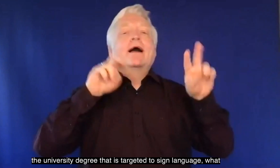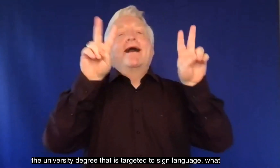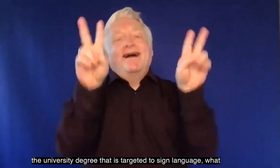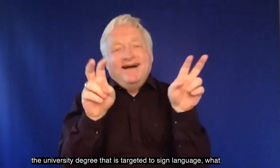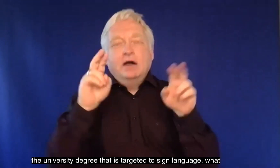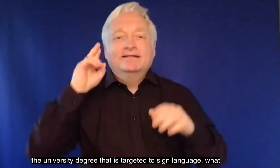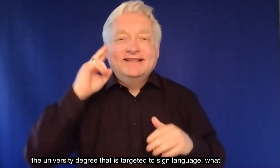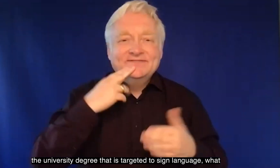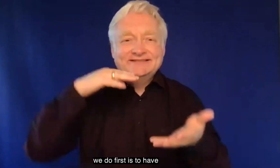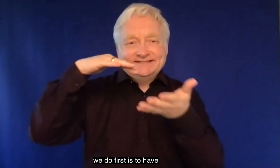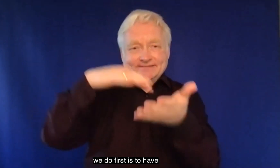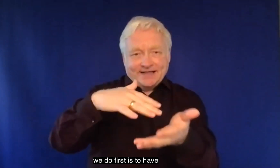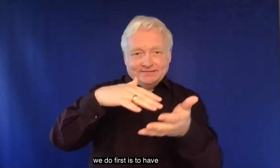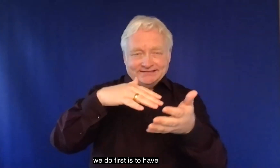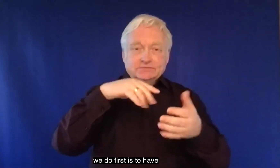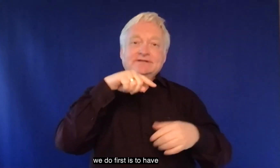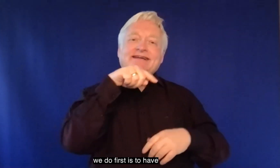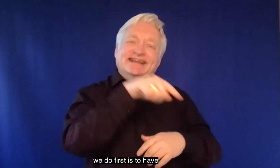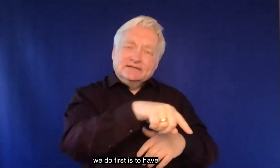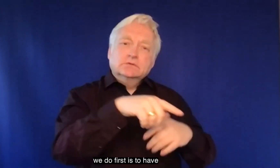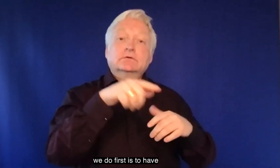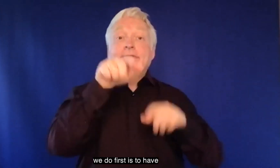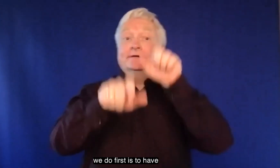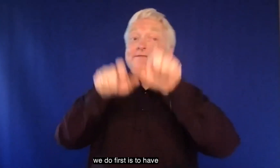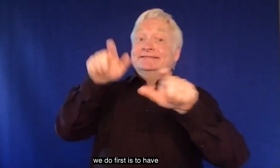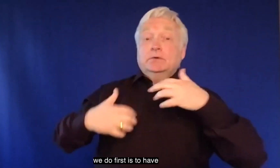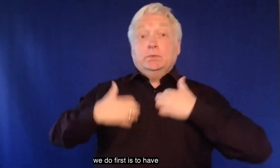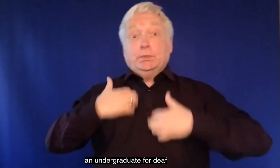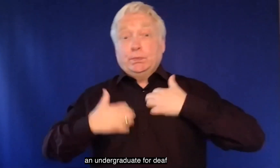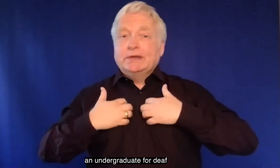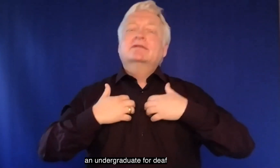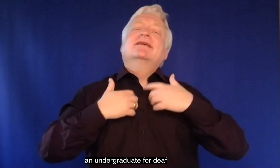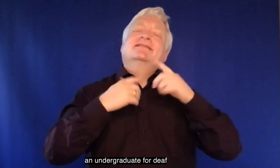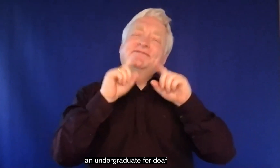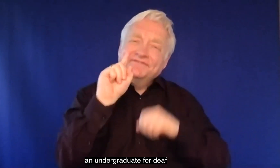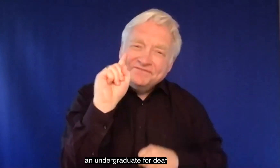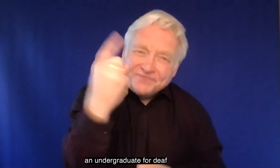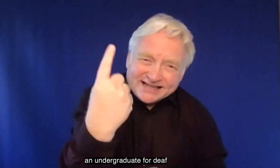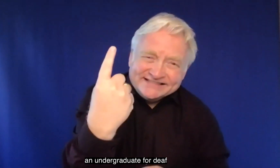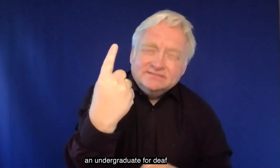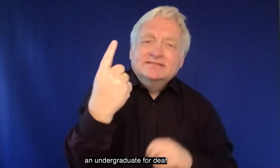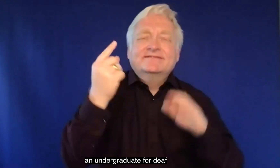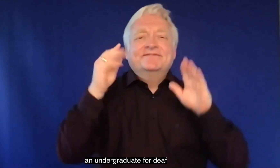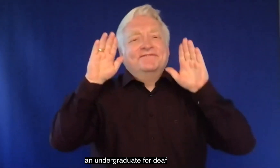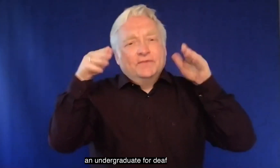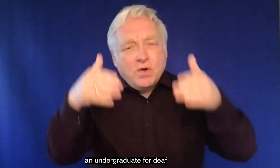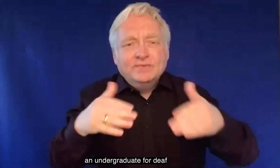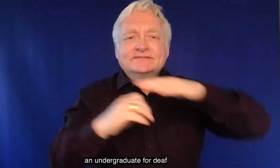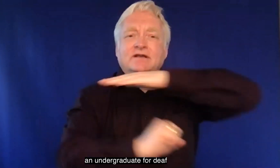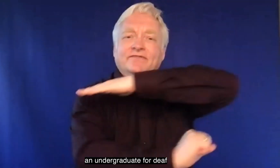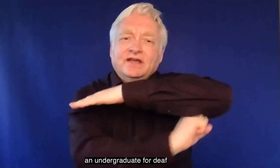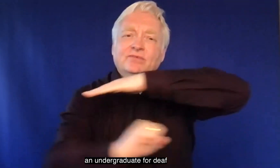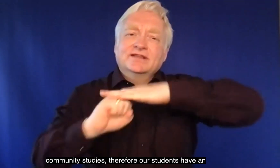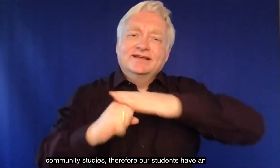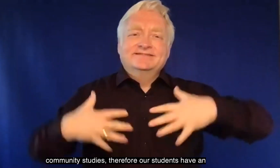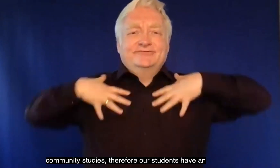de estudios sordos o estudios de la comunidad sorda, lo cual hace que las alumnas tengan una iniciación, un acceso a lo que